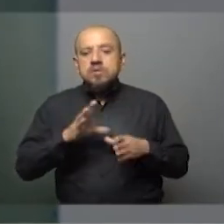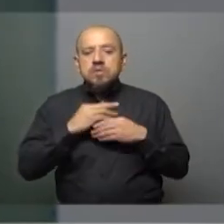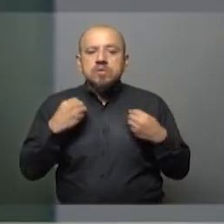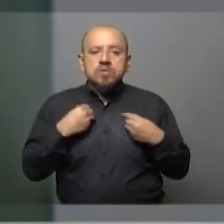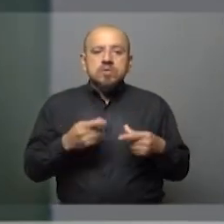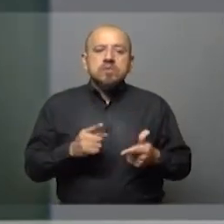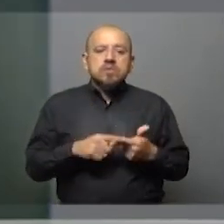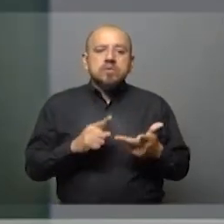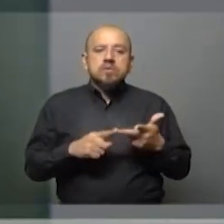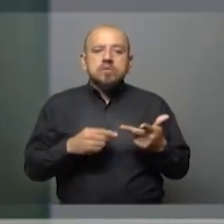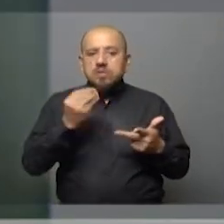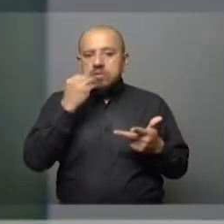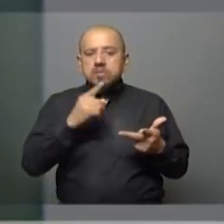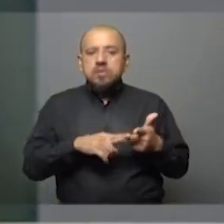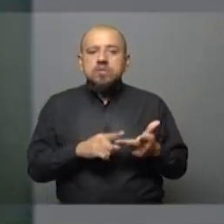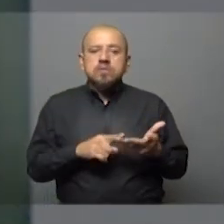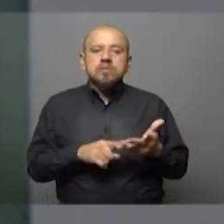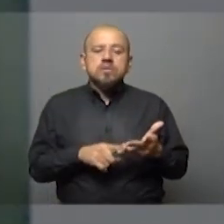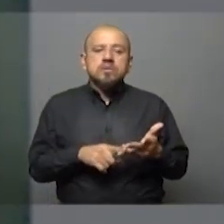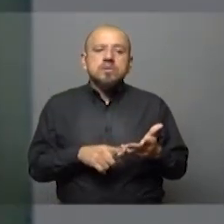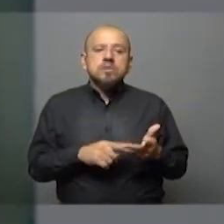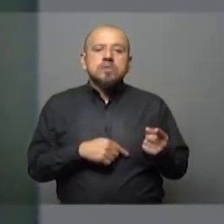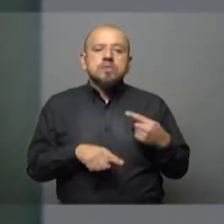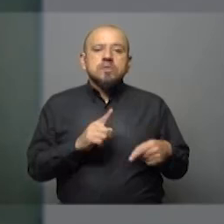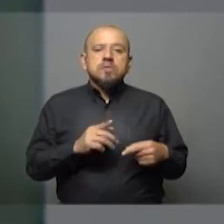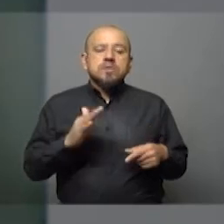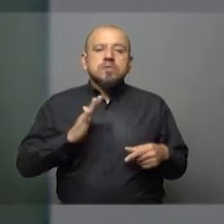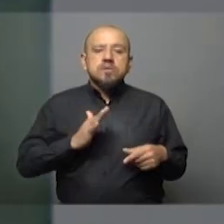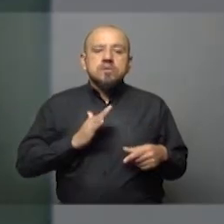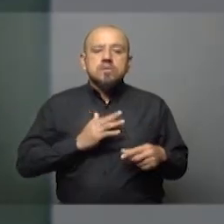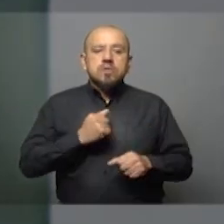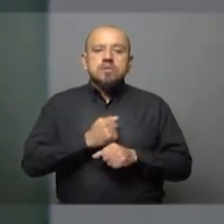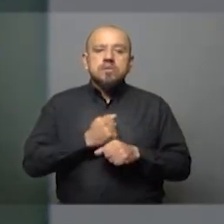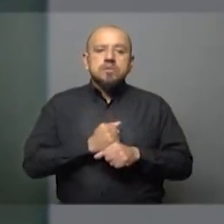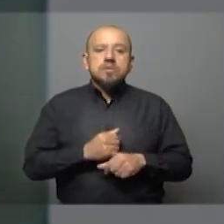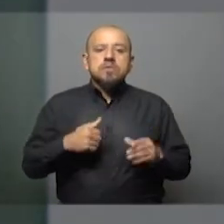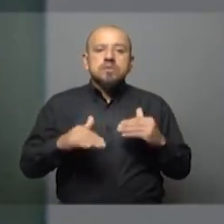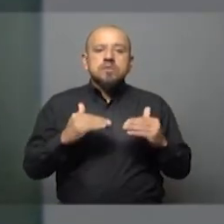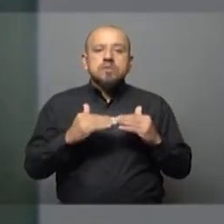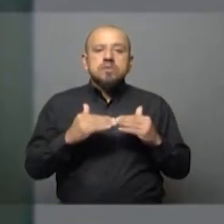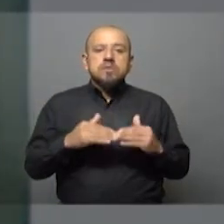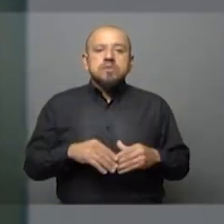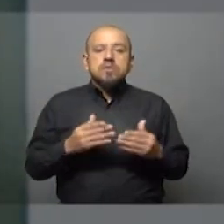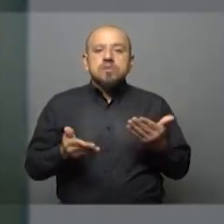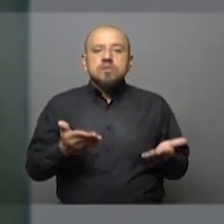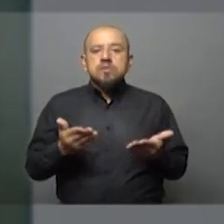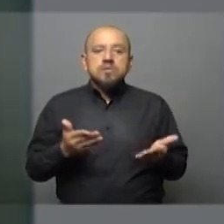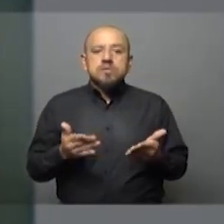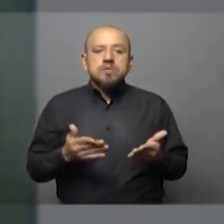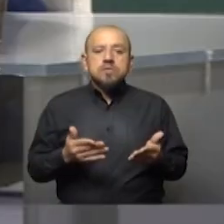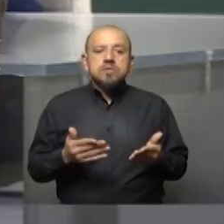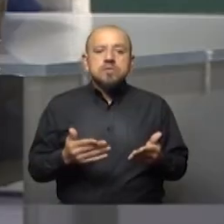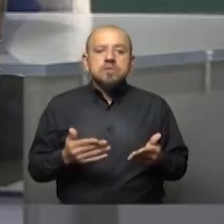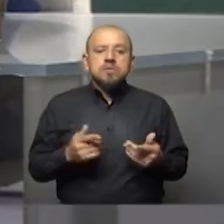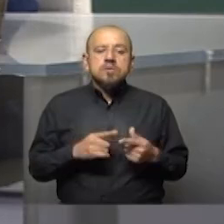escuela a él y le dé comer y etcétera entonces dice si la mujer sale a trabajar por igual va a quedar descompensada la balanza algo que